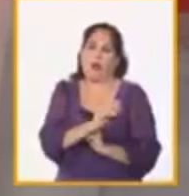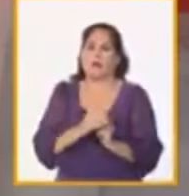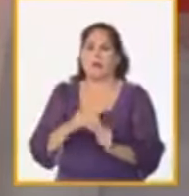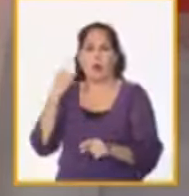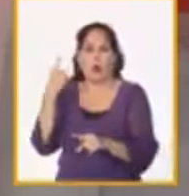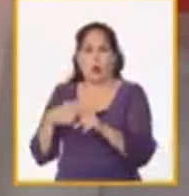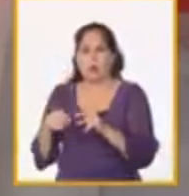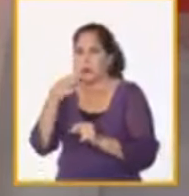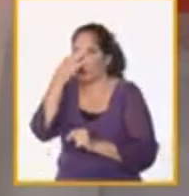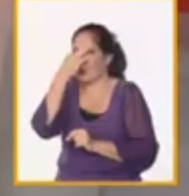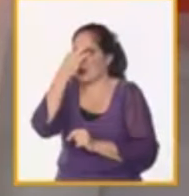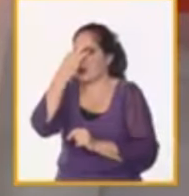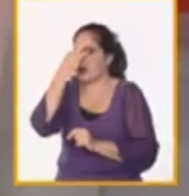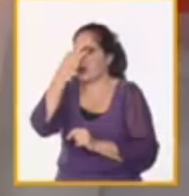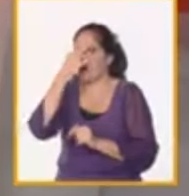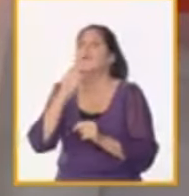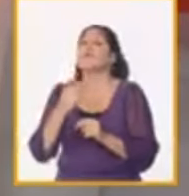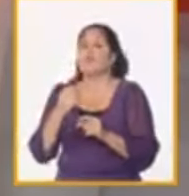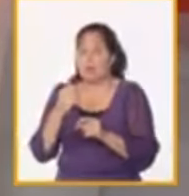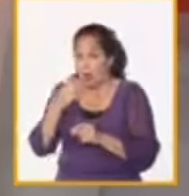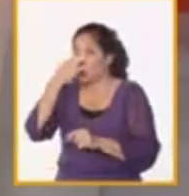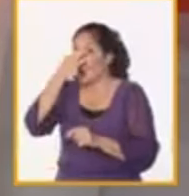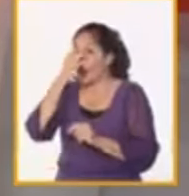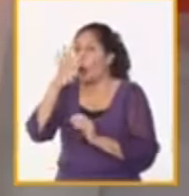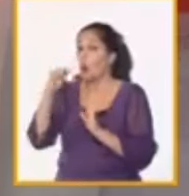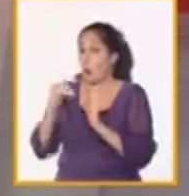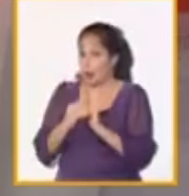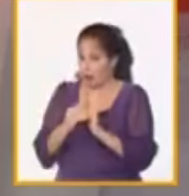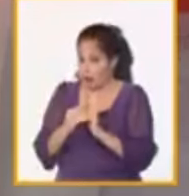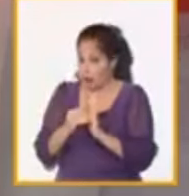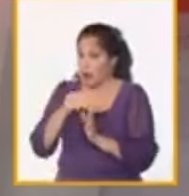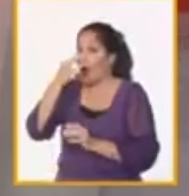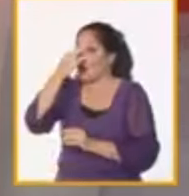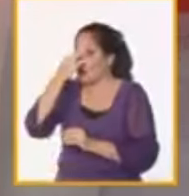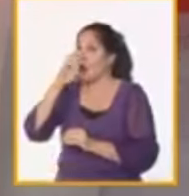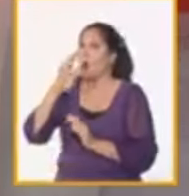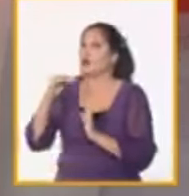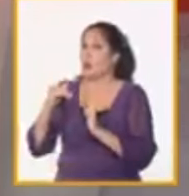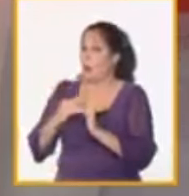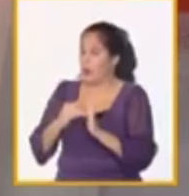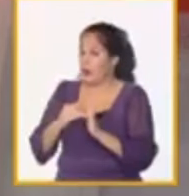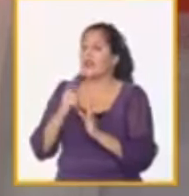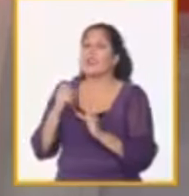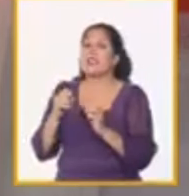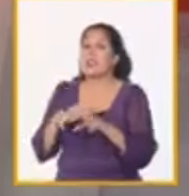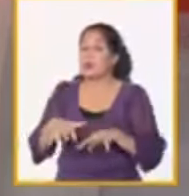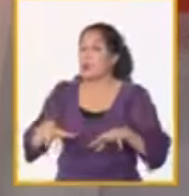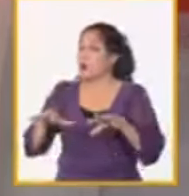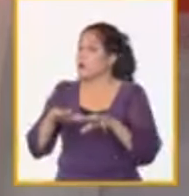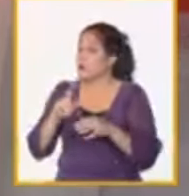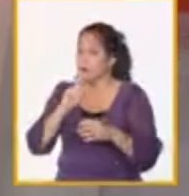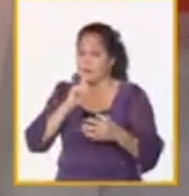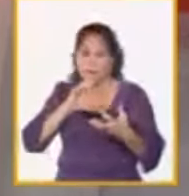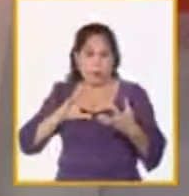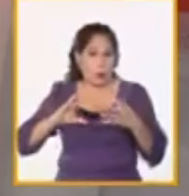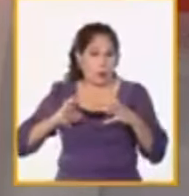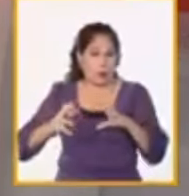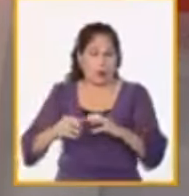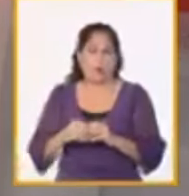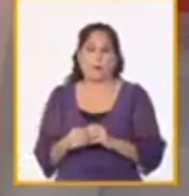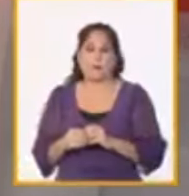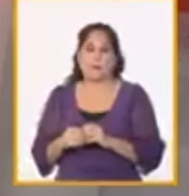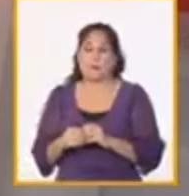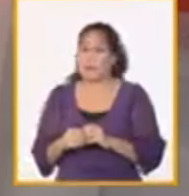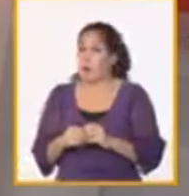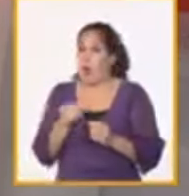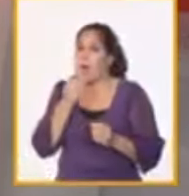obstrucciones, que tenemos más de 4.000 obstrucciones, y eso es un gran problema, por lo que crea el cuadro higiénico-sanitario